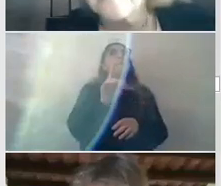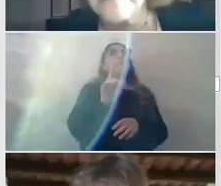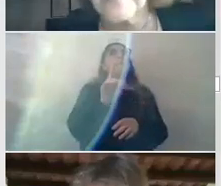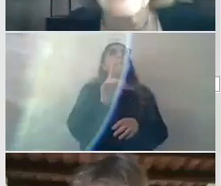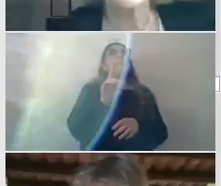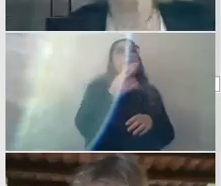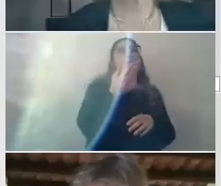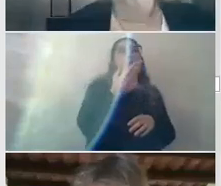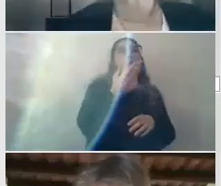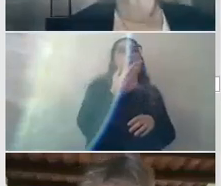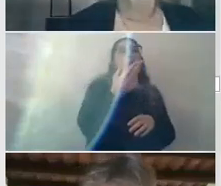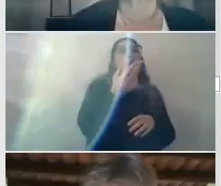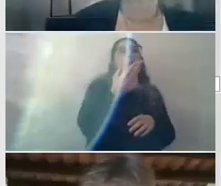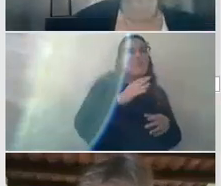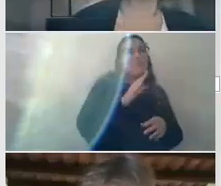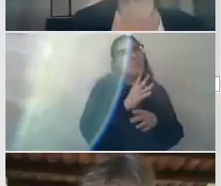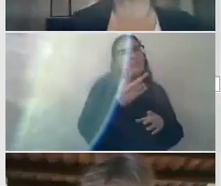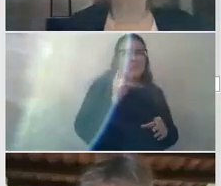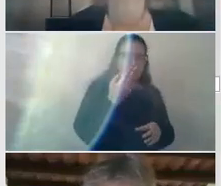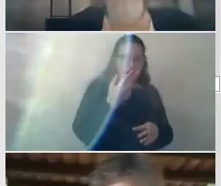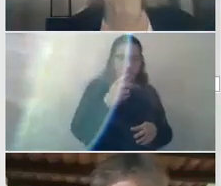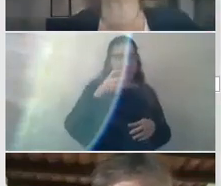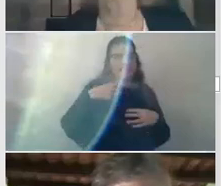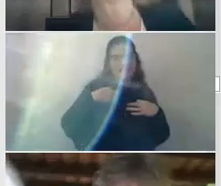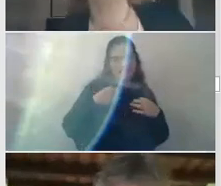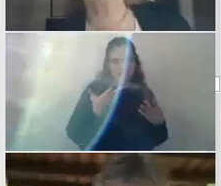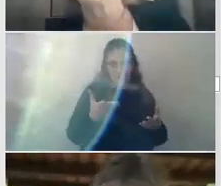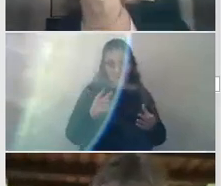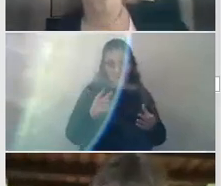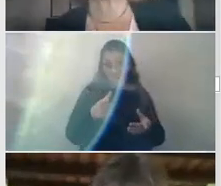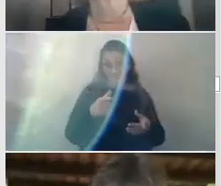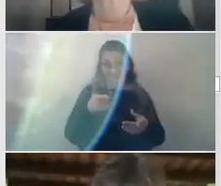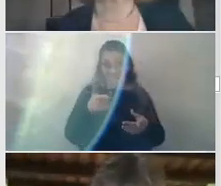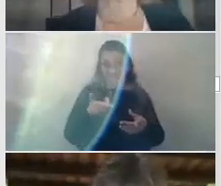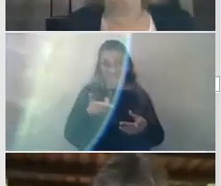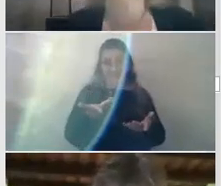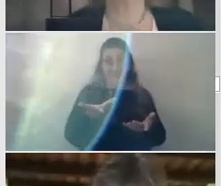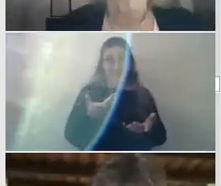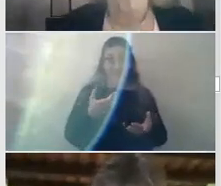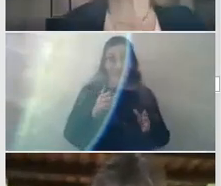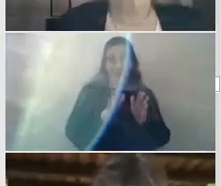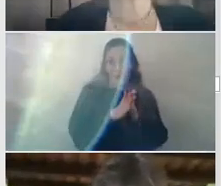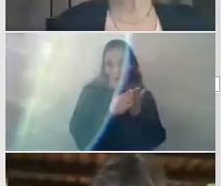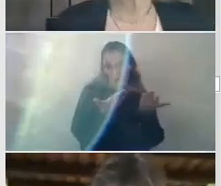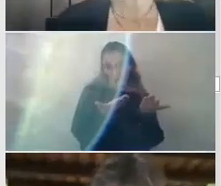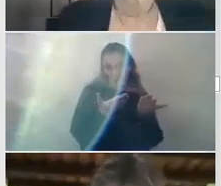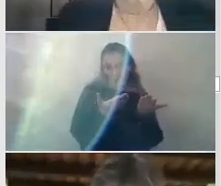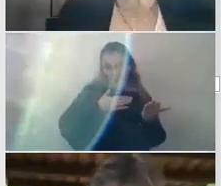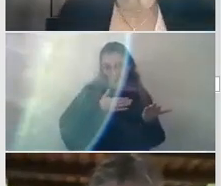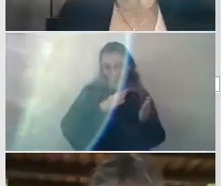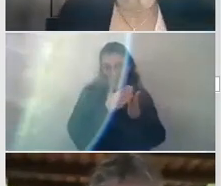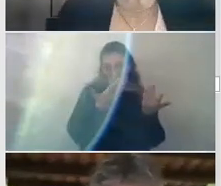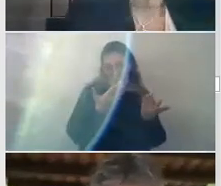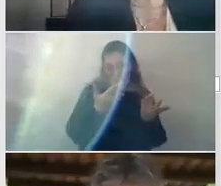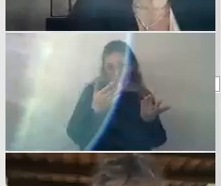atrás nuestro código civil y comercial terminó el jardín infante cumplió los 5 años y o sea